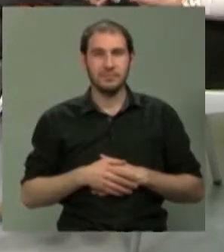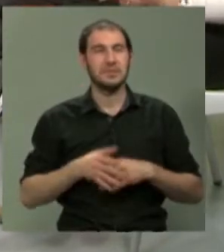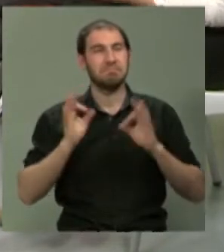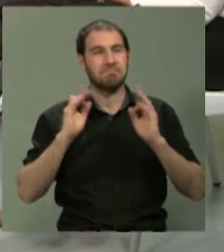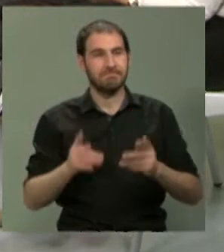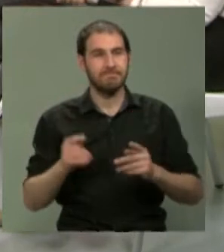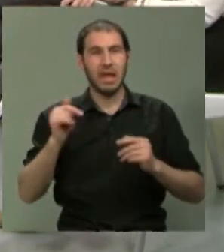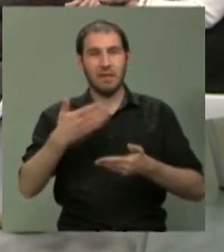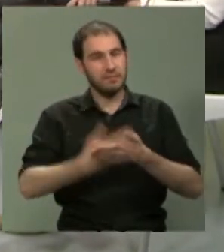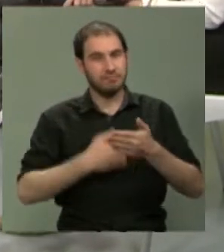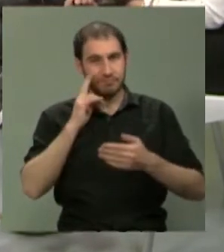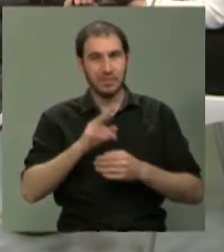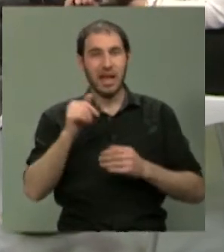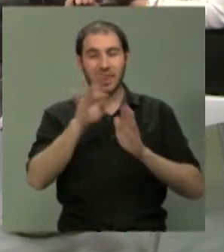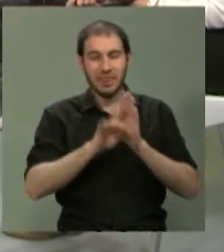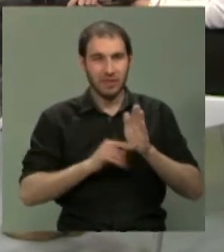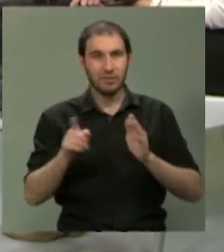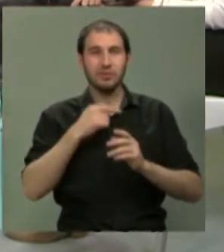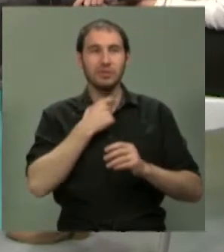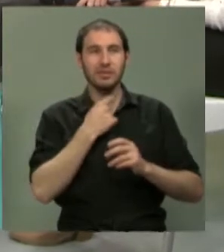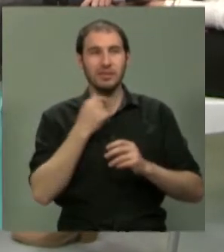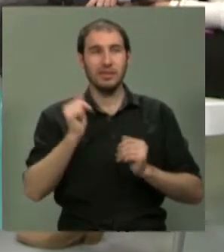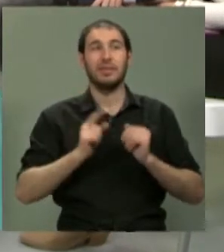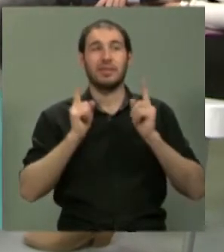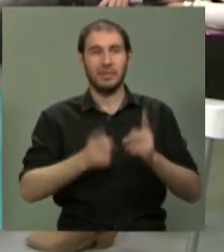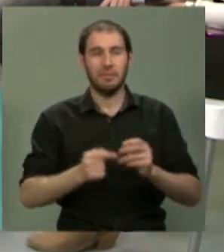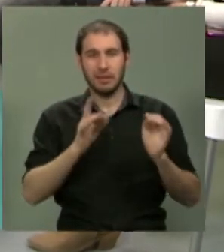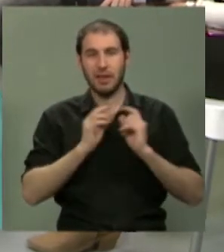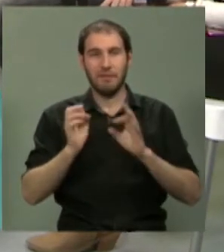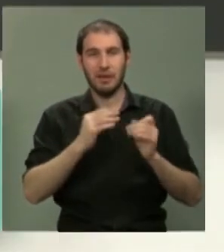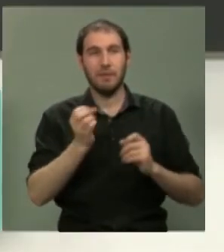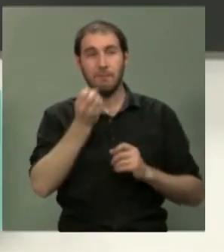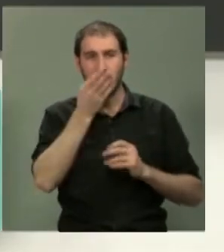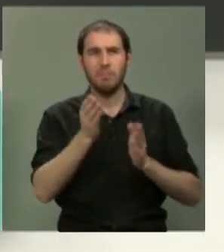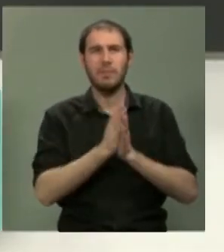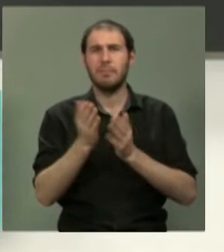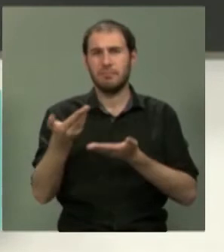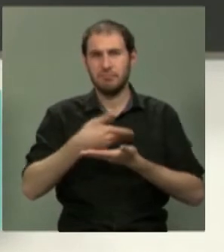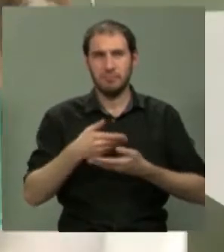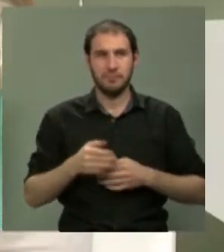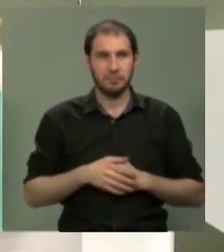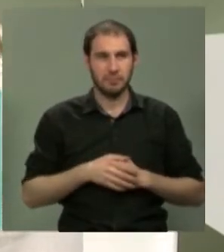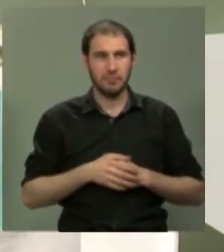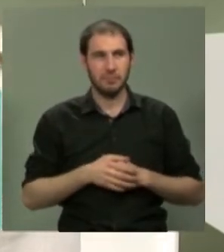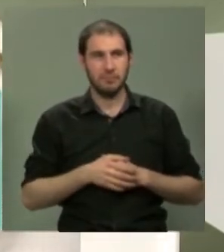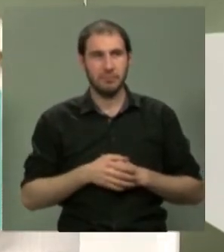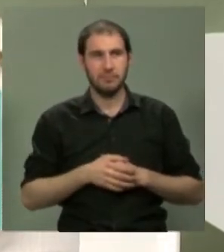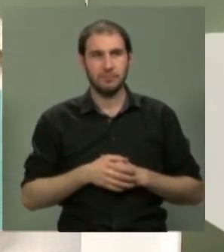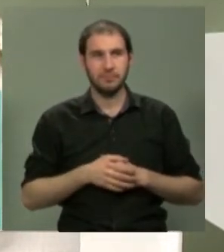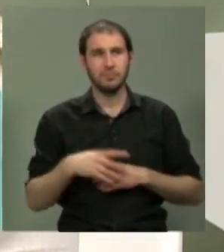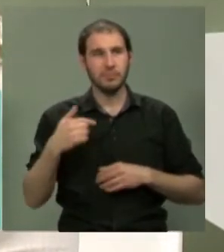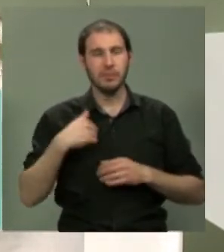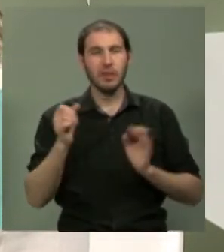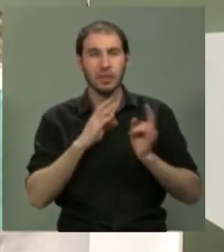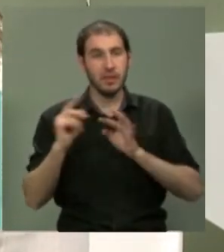Bien, vimos el informe, ahí estaban los datos que queríamos tener también para la discusión. Flor, me pedías la palabra. Sí, bueno, para mí